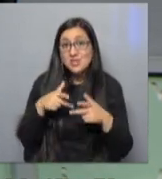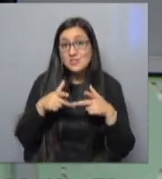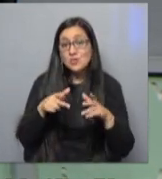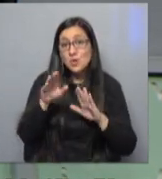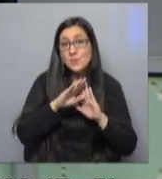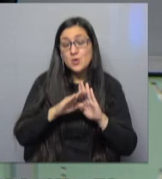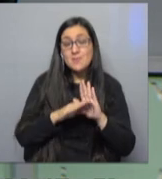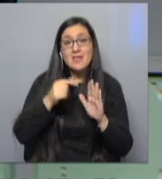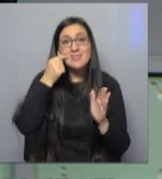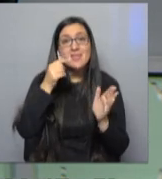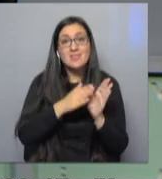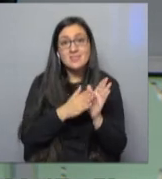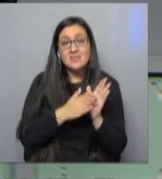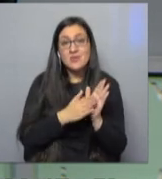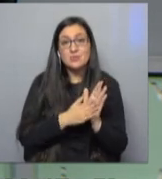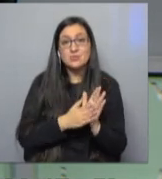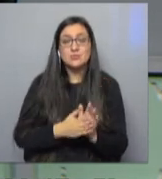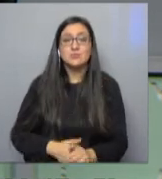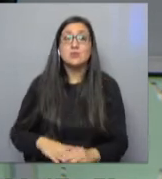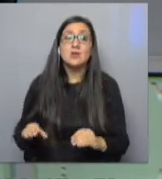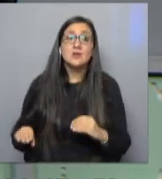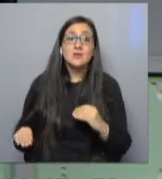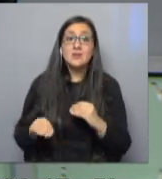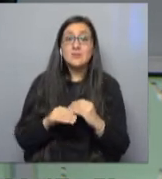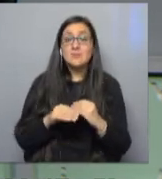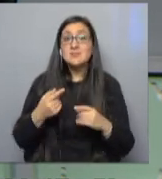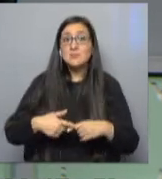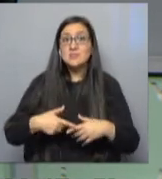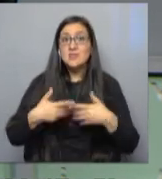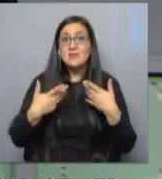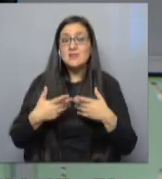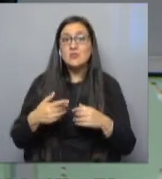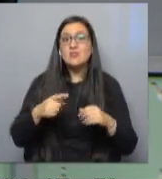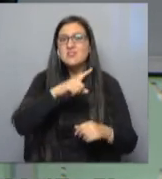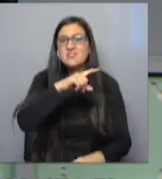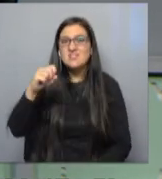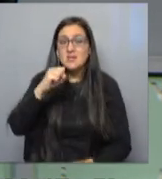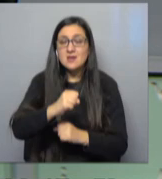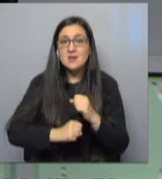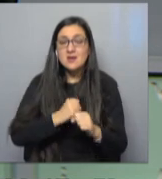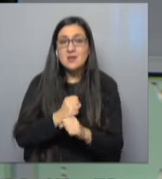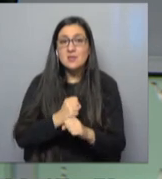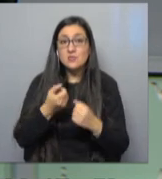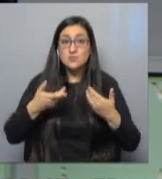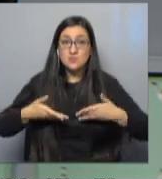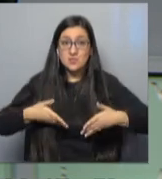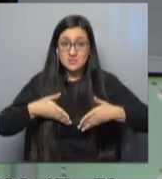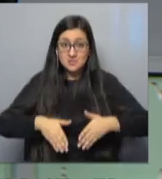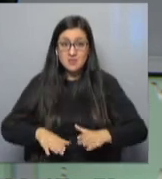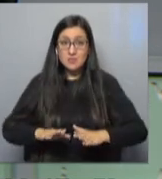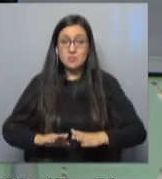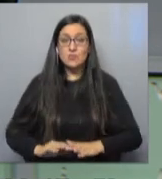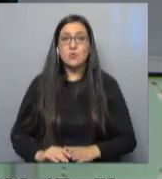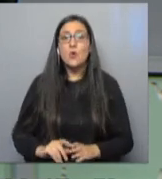testigos de tv ciudad exactamente y además estamos celebrando los 100 años de su nacimiento una